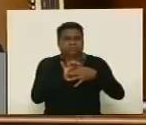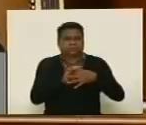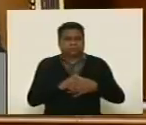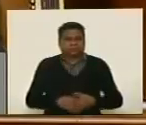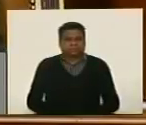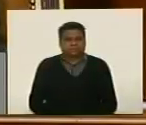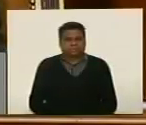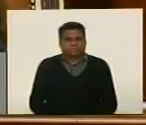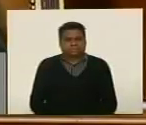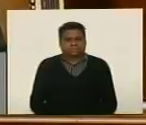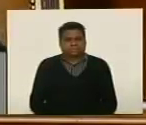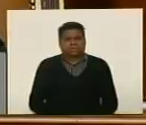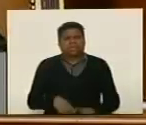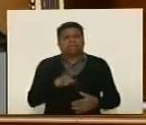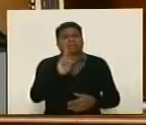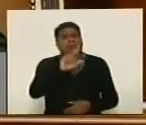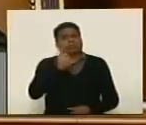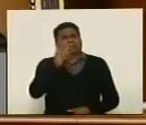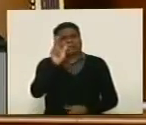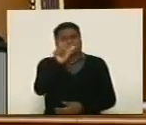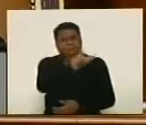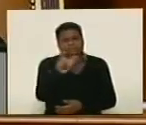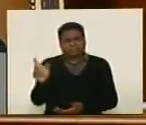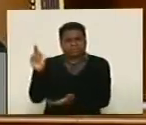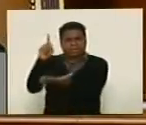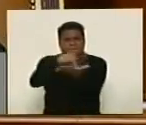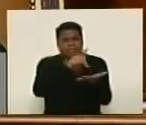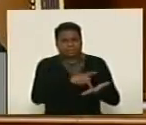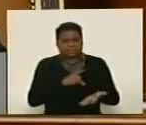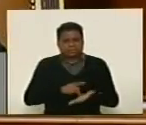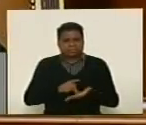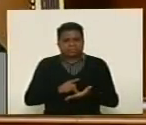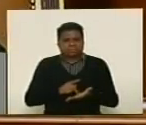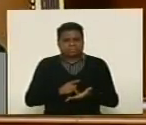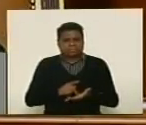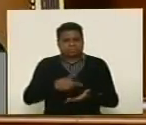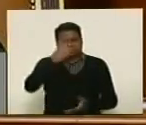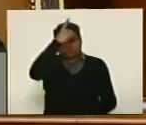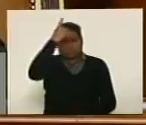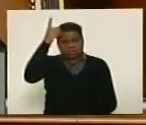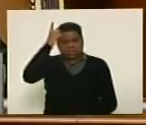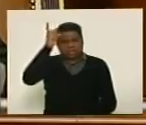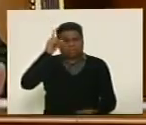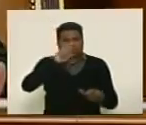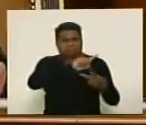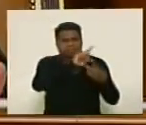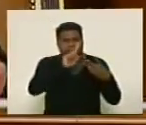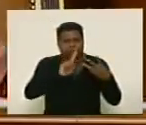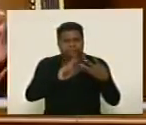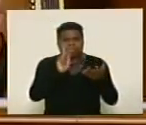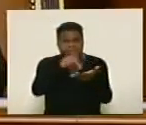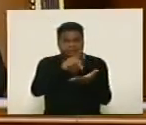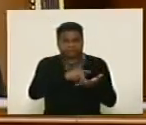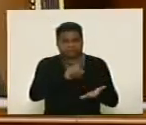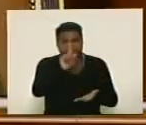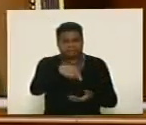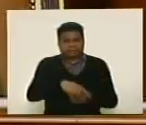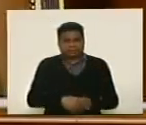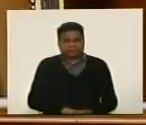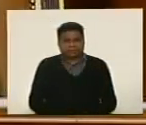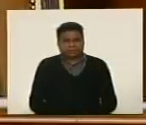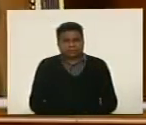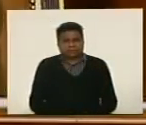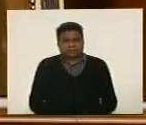claro. Y como integrantes, a los constituyentes, Diosdado Cabello Rondón, integrante de la Comisión de Poder Público y